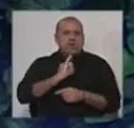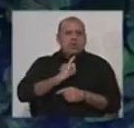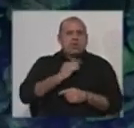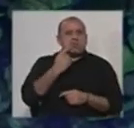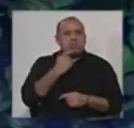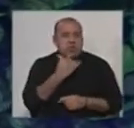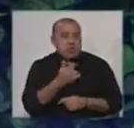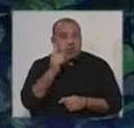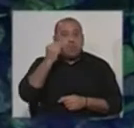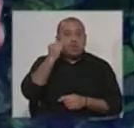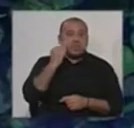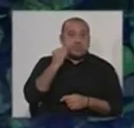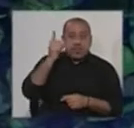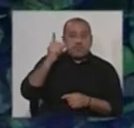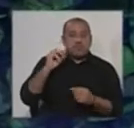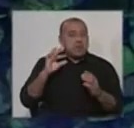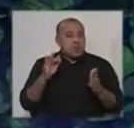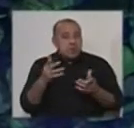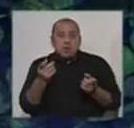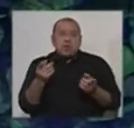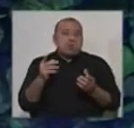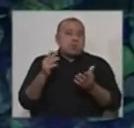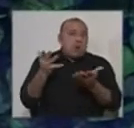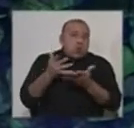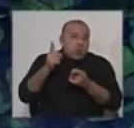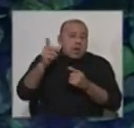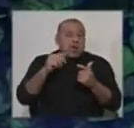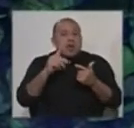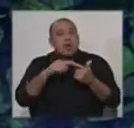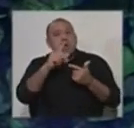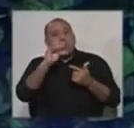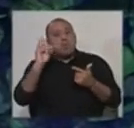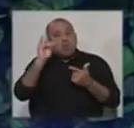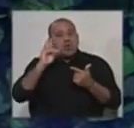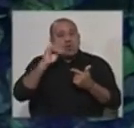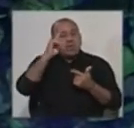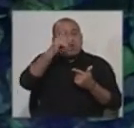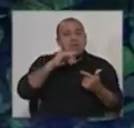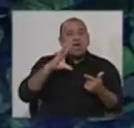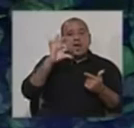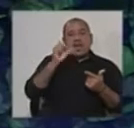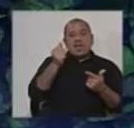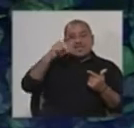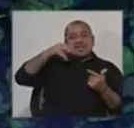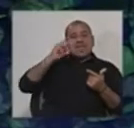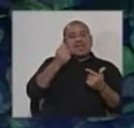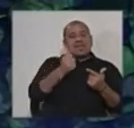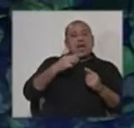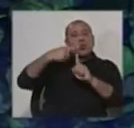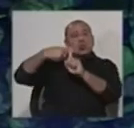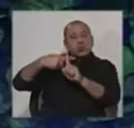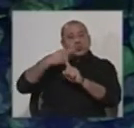se acaba de dar una especie de reivindicación de ese estilo pasó en bolivia con santa cruz de la sierra siempre hay un componente